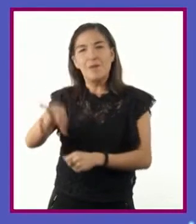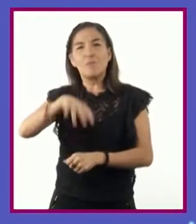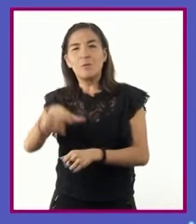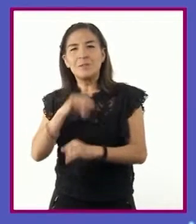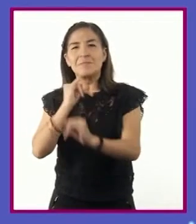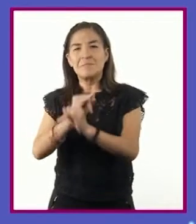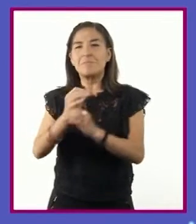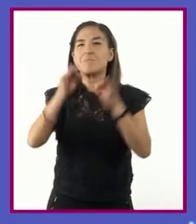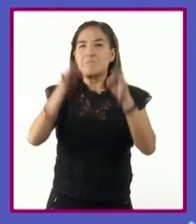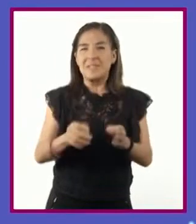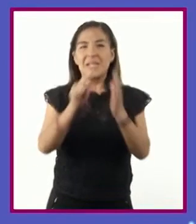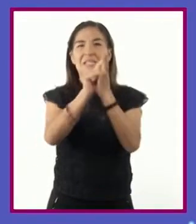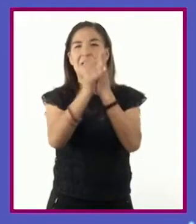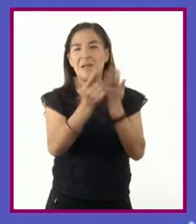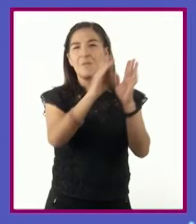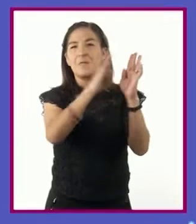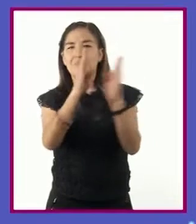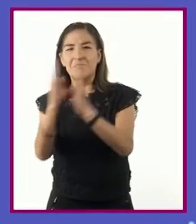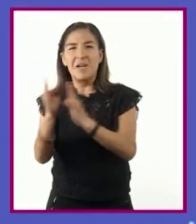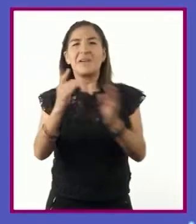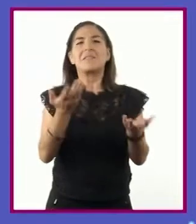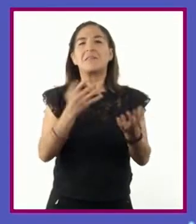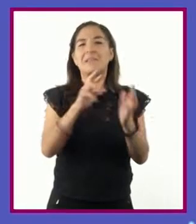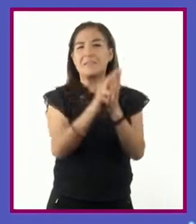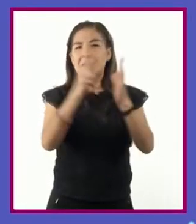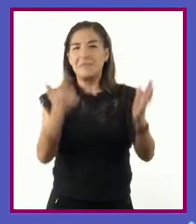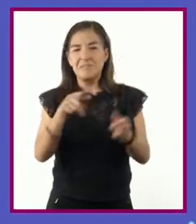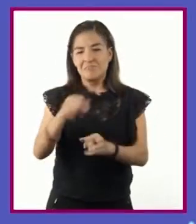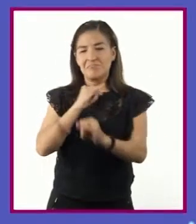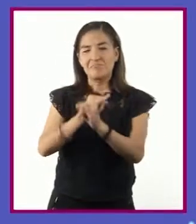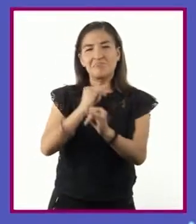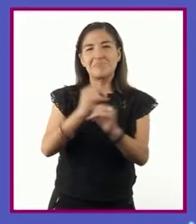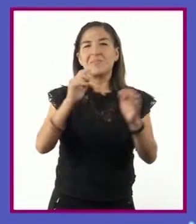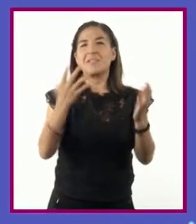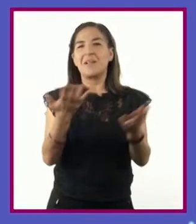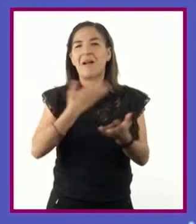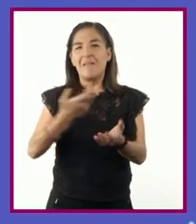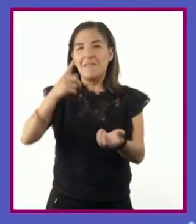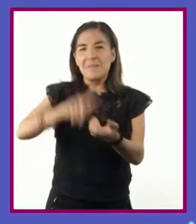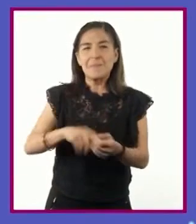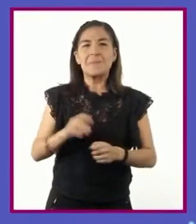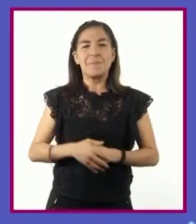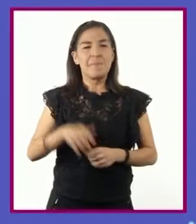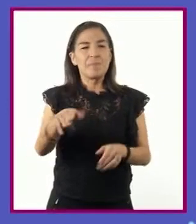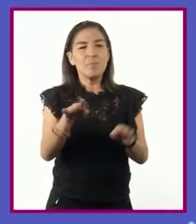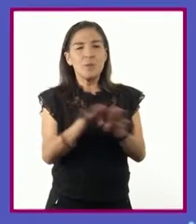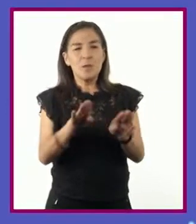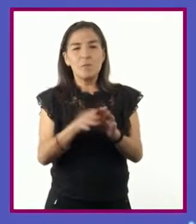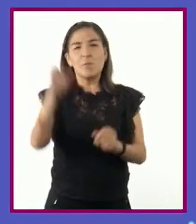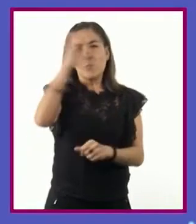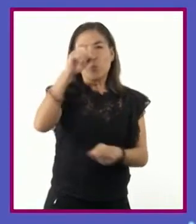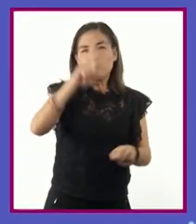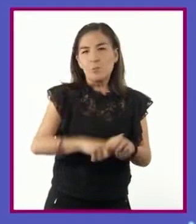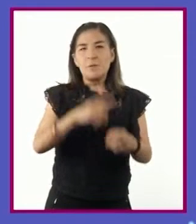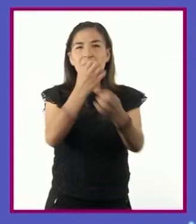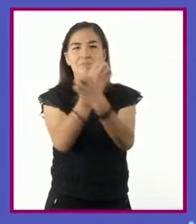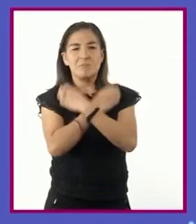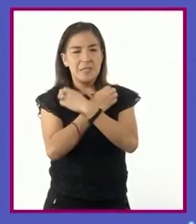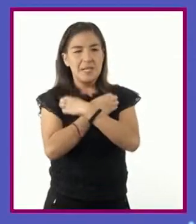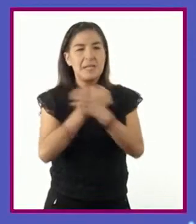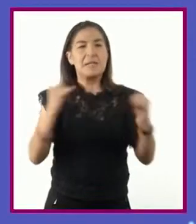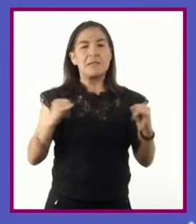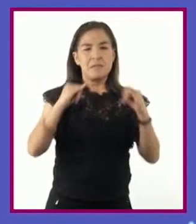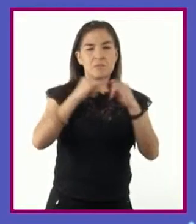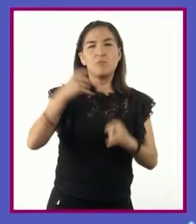libros digitales, revistas electrónicas, los ministerios de Cultura o Educación e